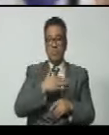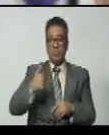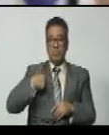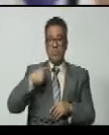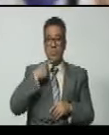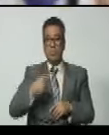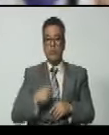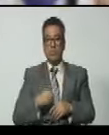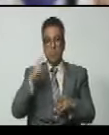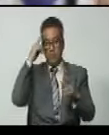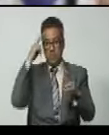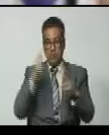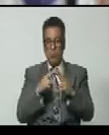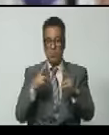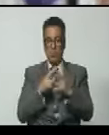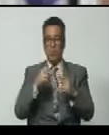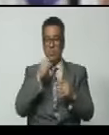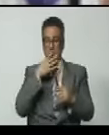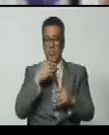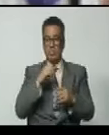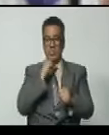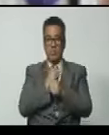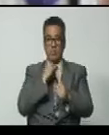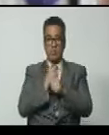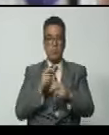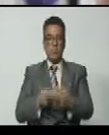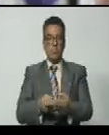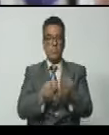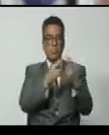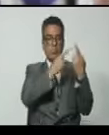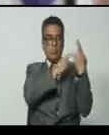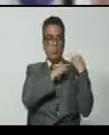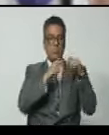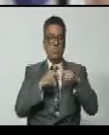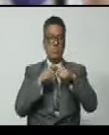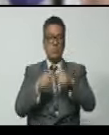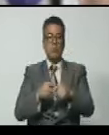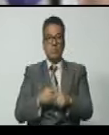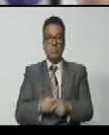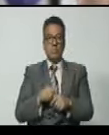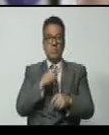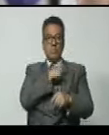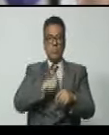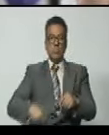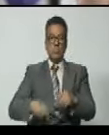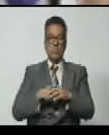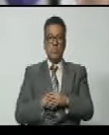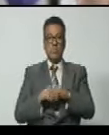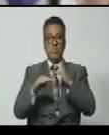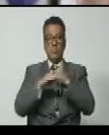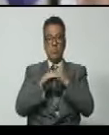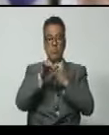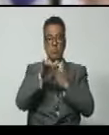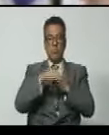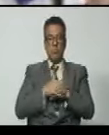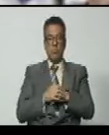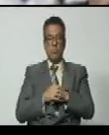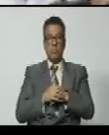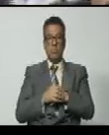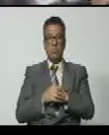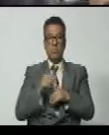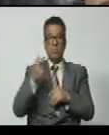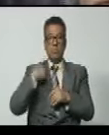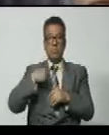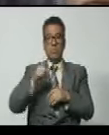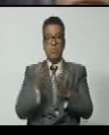que conoce muy bien el trabajo en la representación que la designa el presidente. Igualmente,